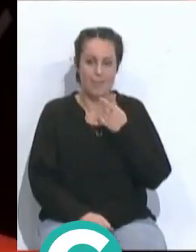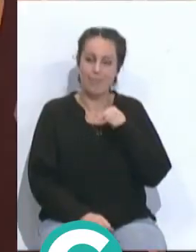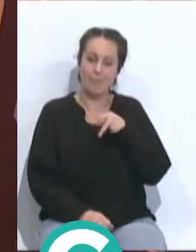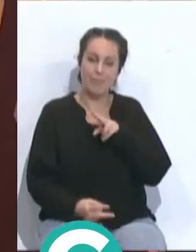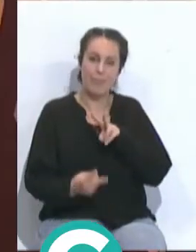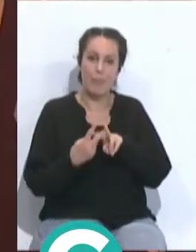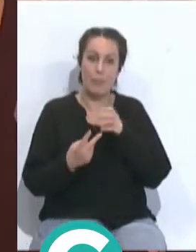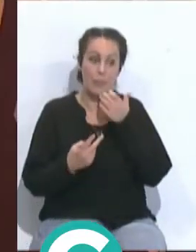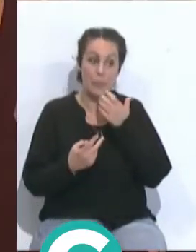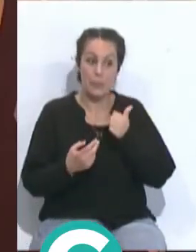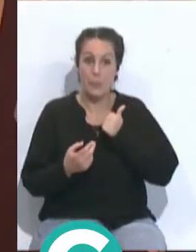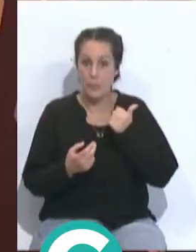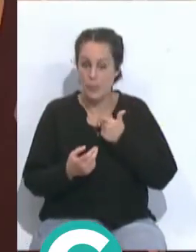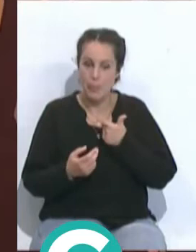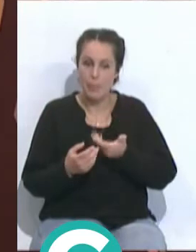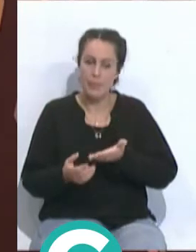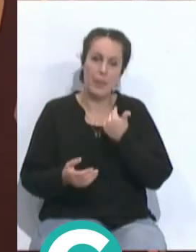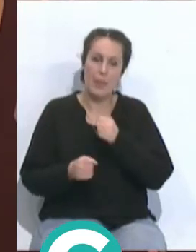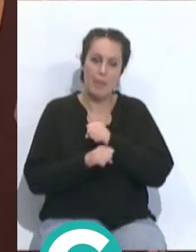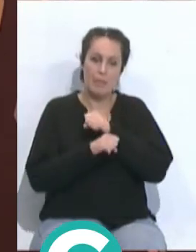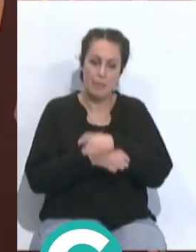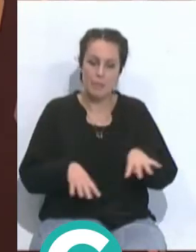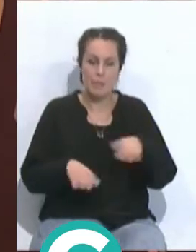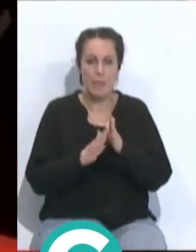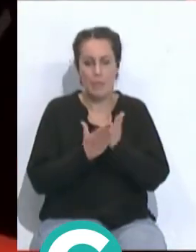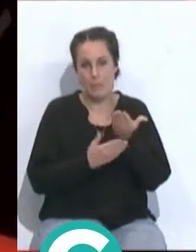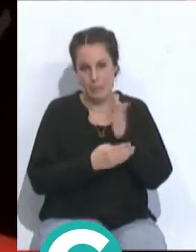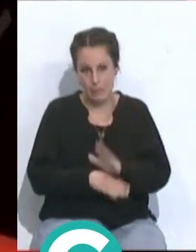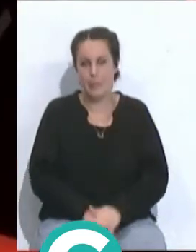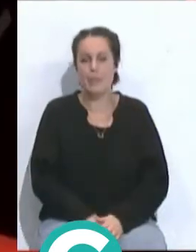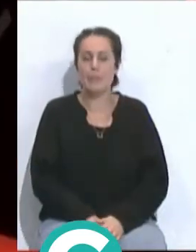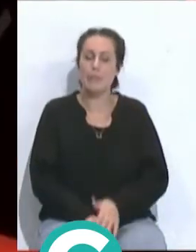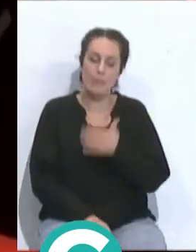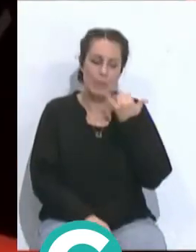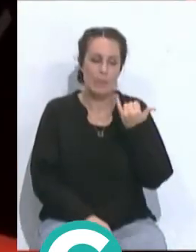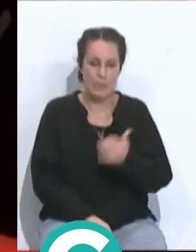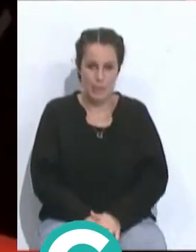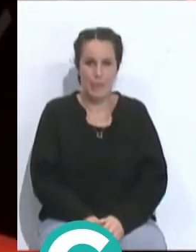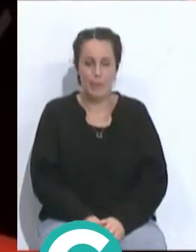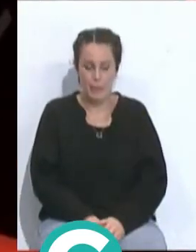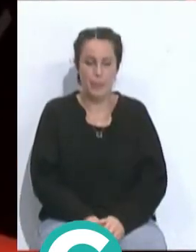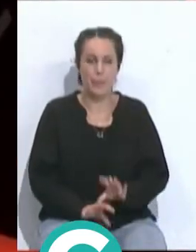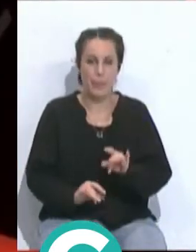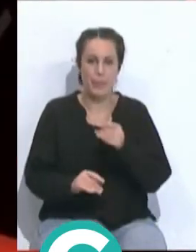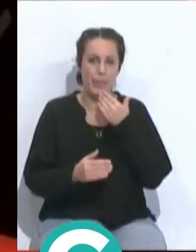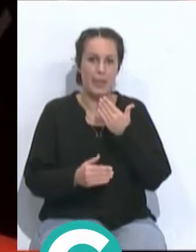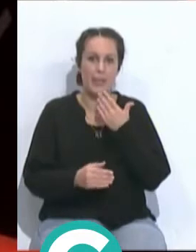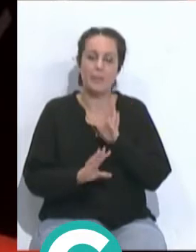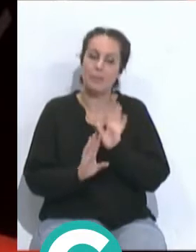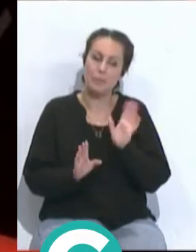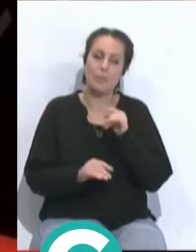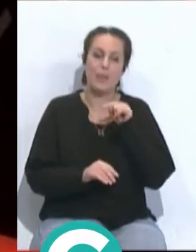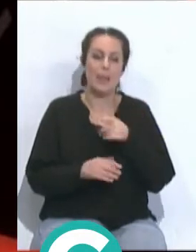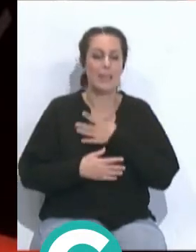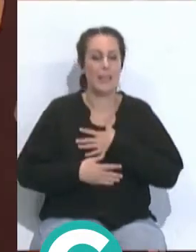Oye, y si hay ocasión y hay hueco, te vienes por allí por el palco y presentamos allí el libro. Ojalá. ¿De acuerdo? Pues ojalá que sí, que estupendo, nos veamos. Muchas gracias, que nos Miriam. Veamos ahí. Nada, a